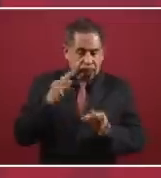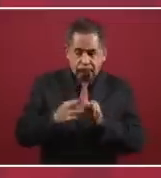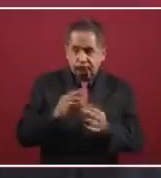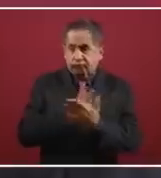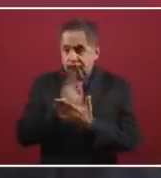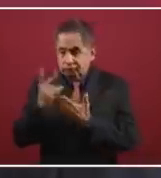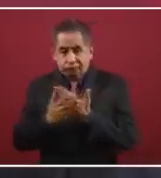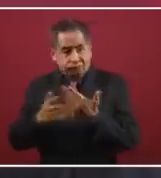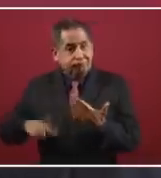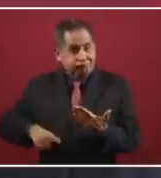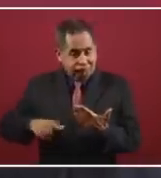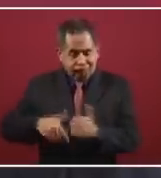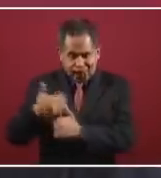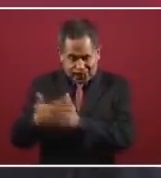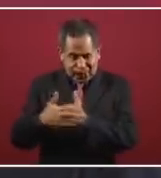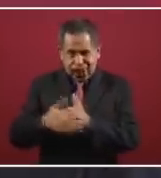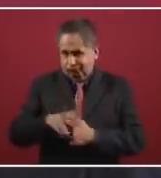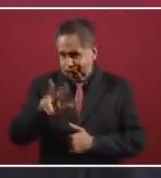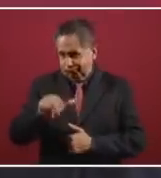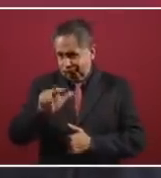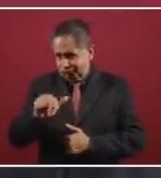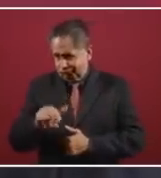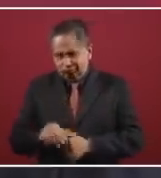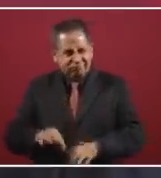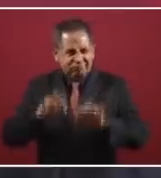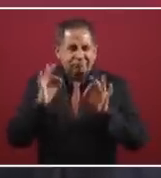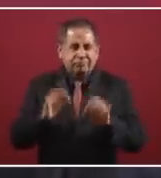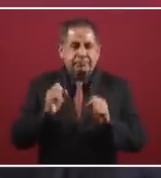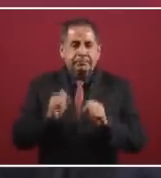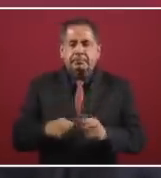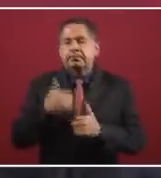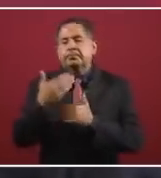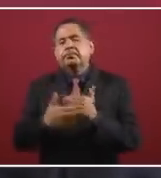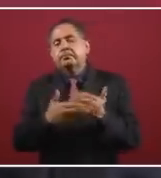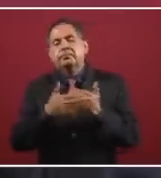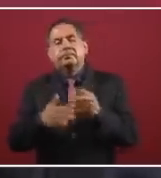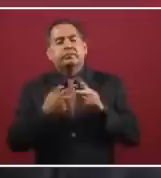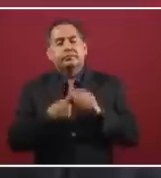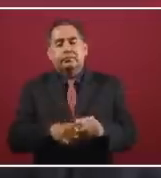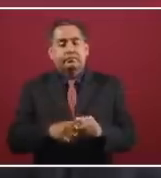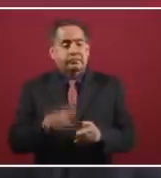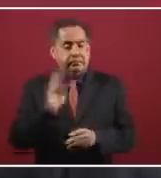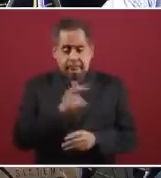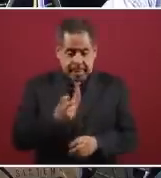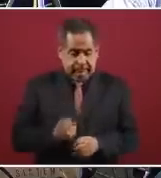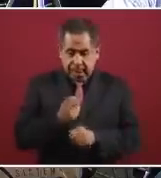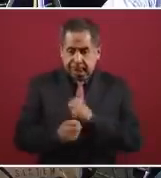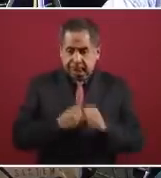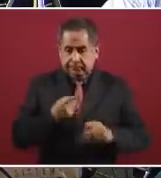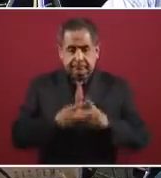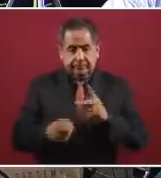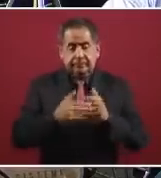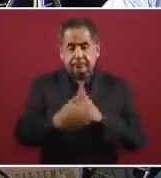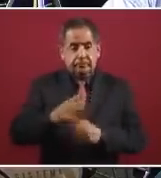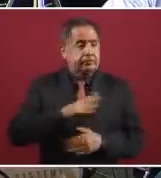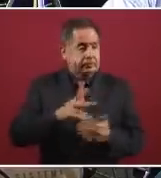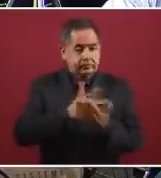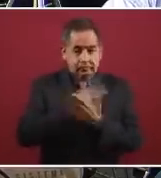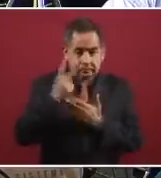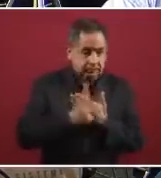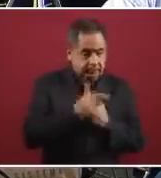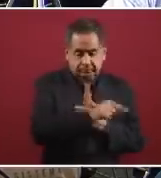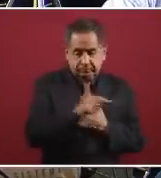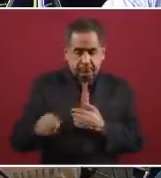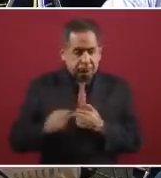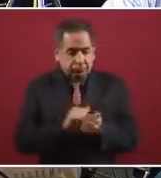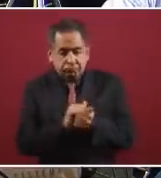programas de gobierno y que es inminente que se pueda echar a andar, inclusive quizás a partir de este año. Hay proyectos que pueden